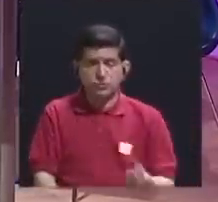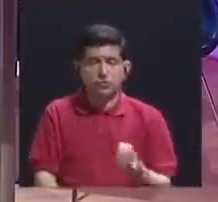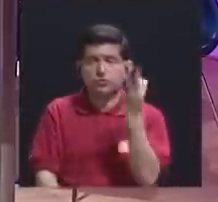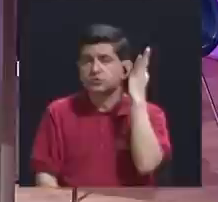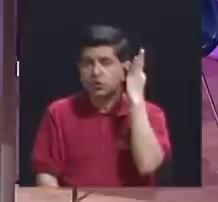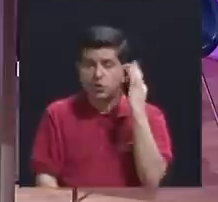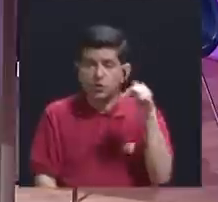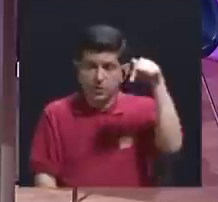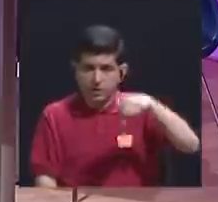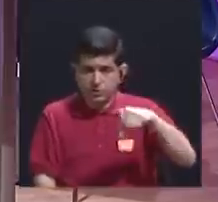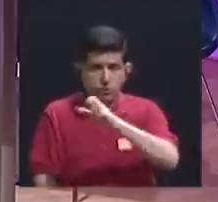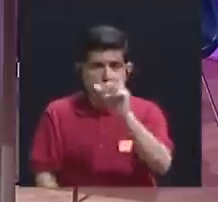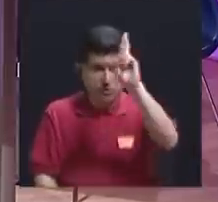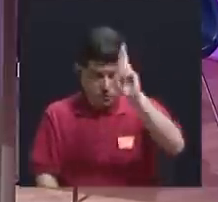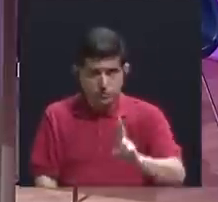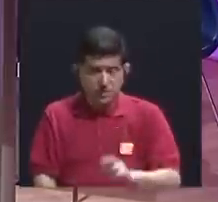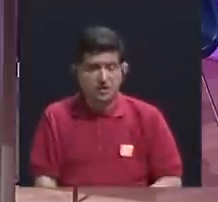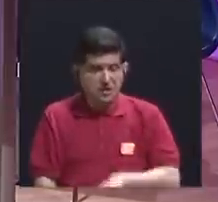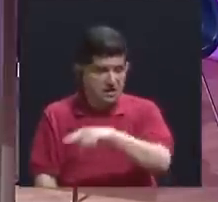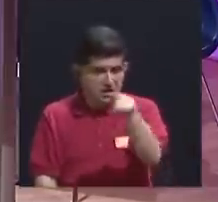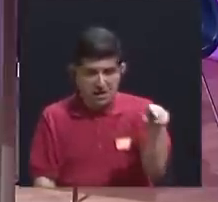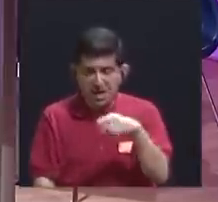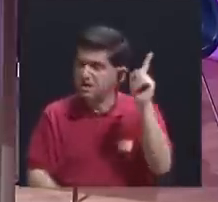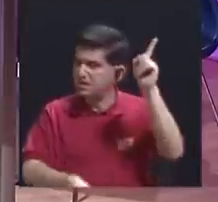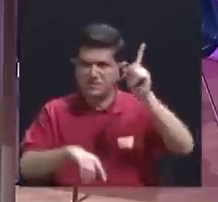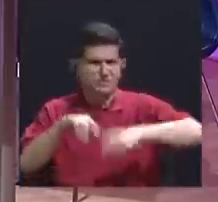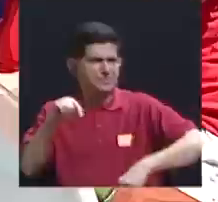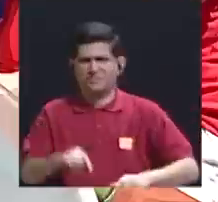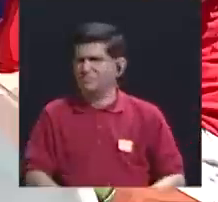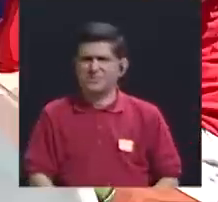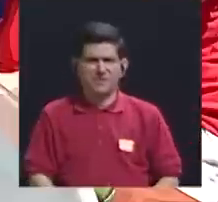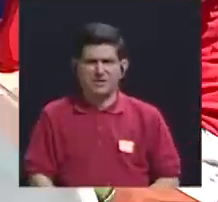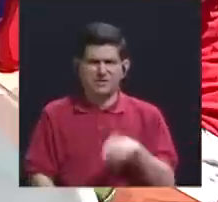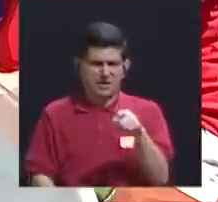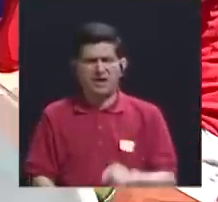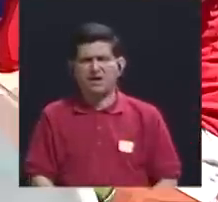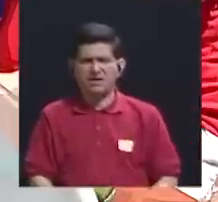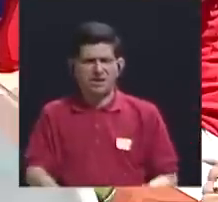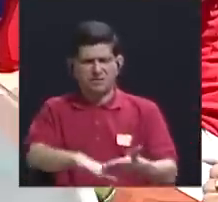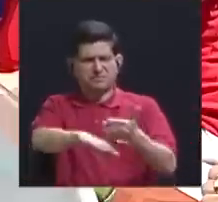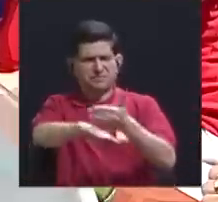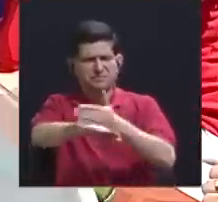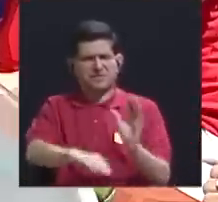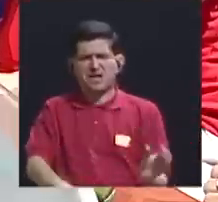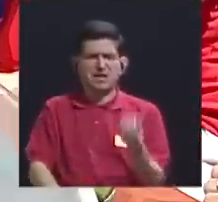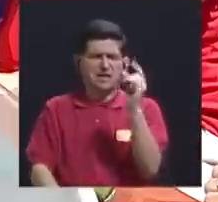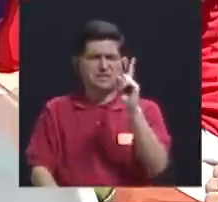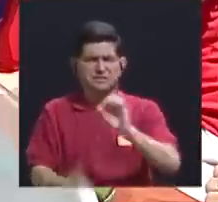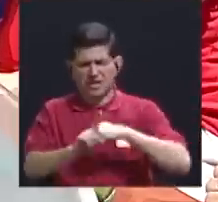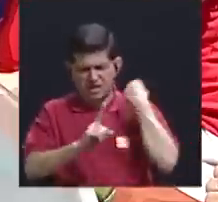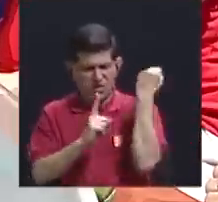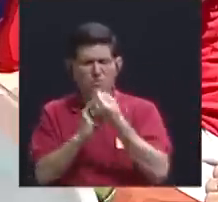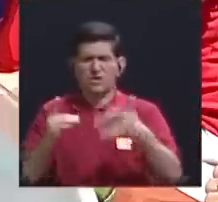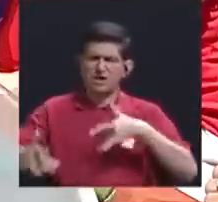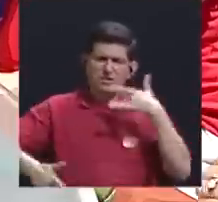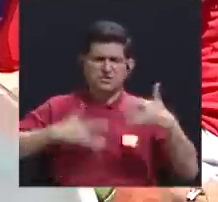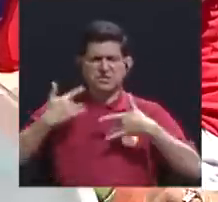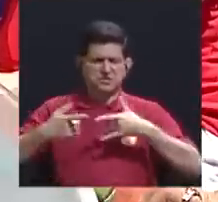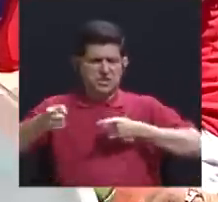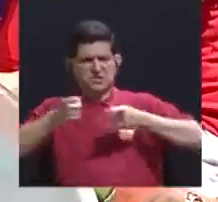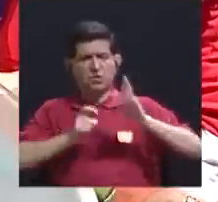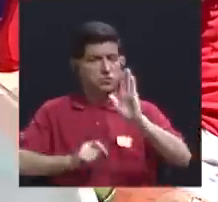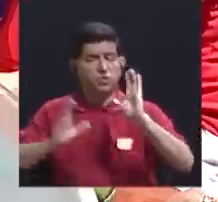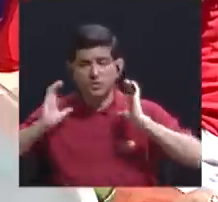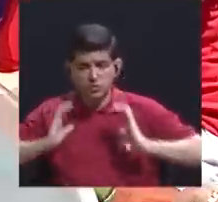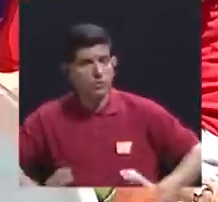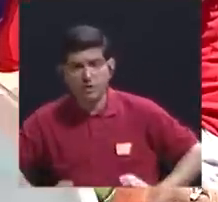hoy costarricenses ellos no pueden hacerse grandes en una sociedad que se siente dueña de